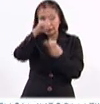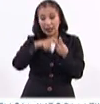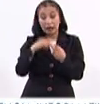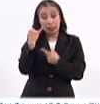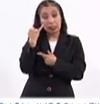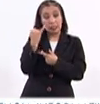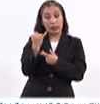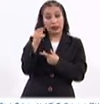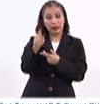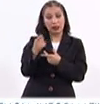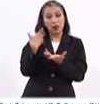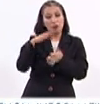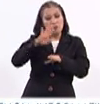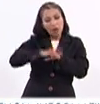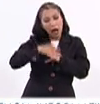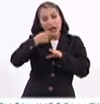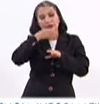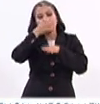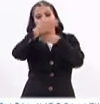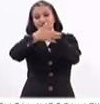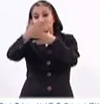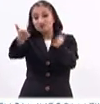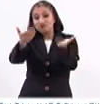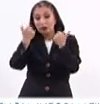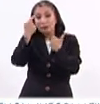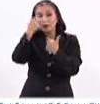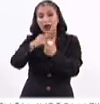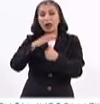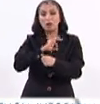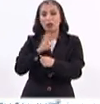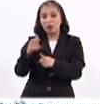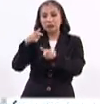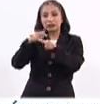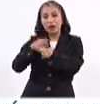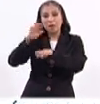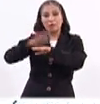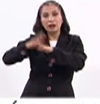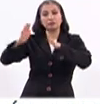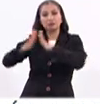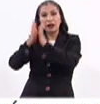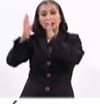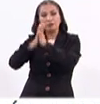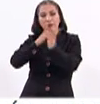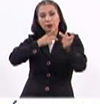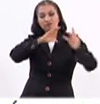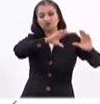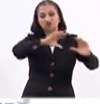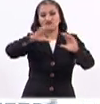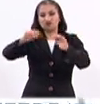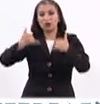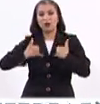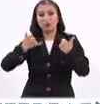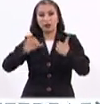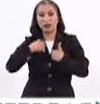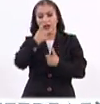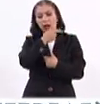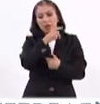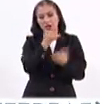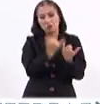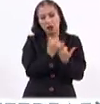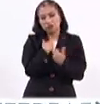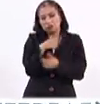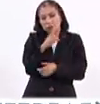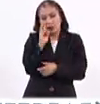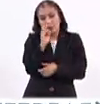la idea es permear otra vez la convocatoria para que podamos seguir participando y preparando a jóvenes como Gabriel, que